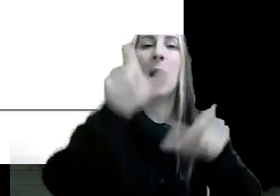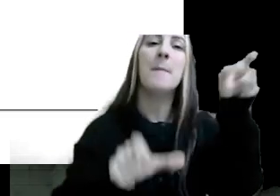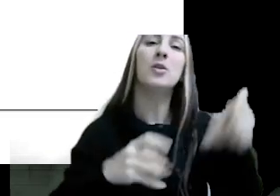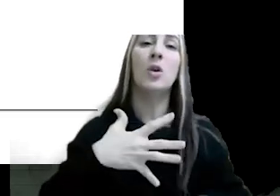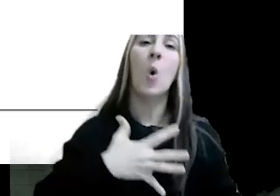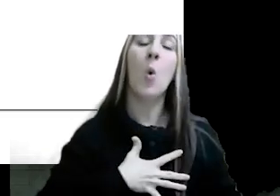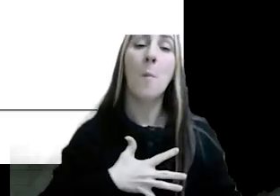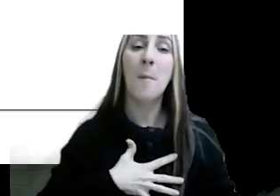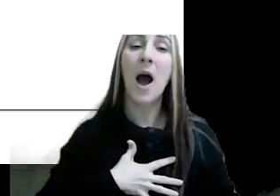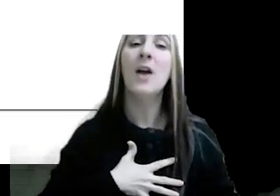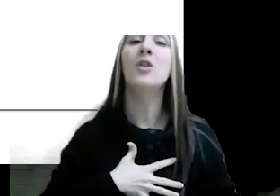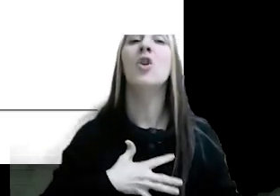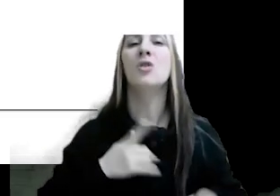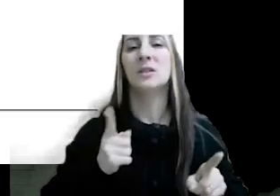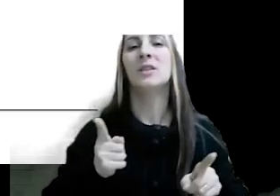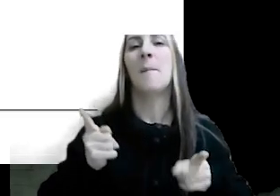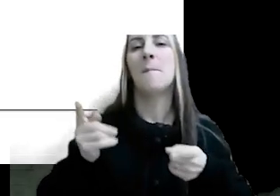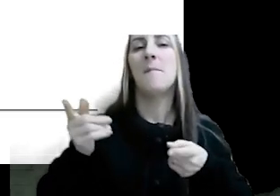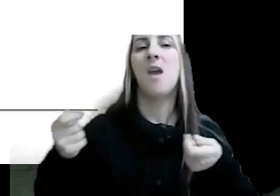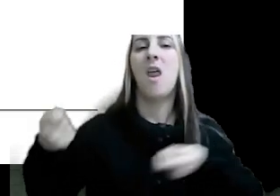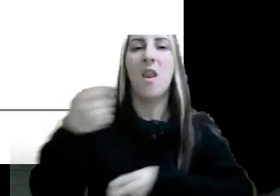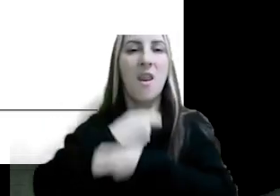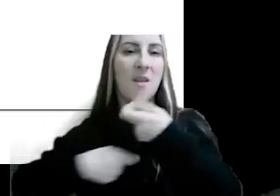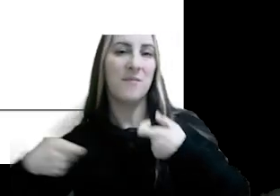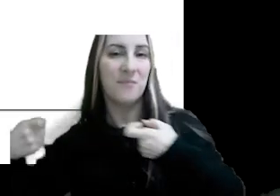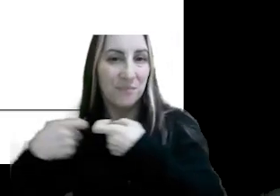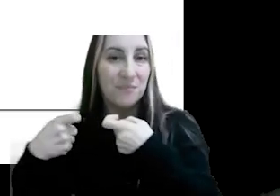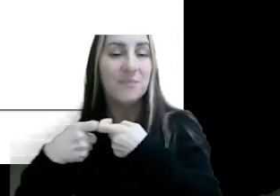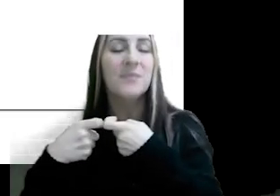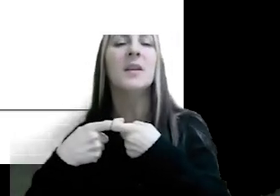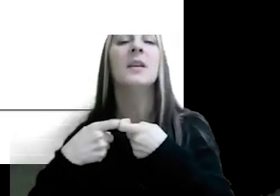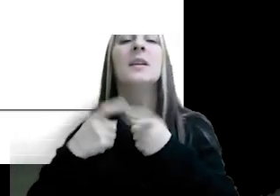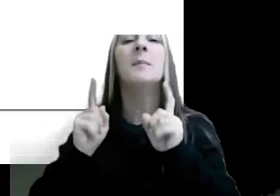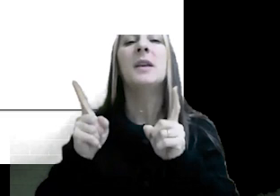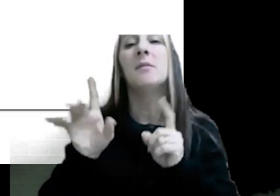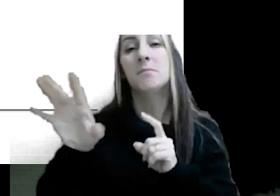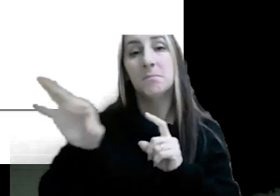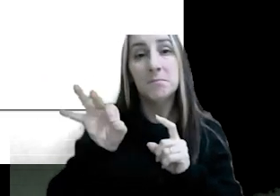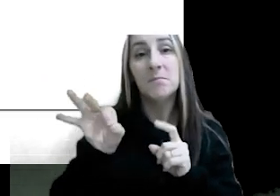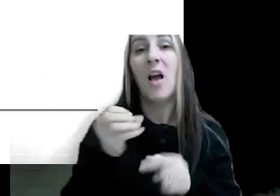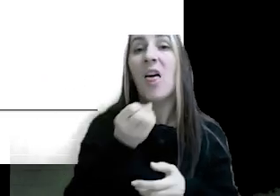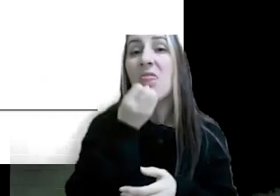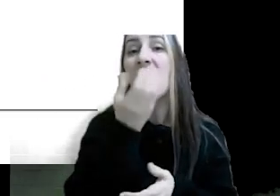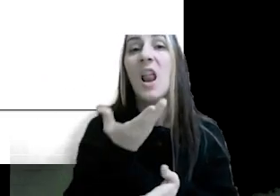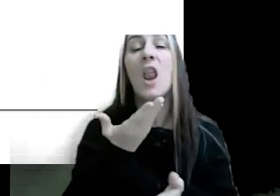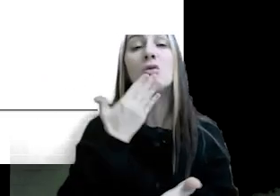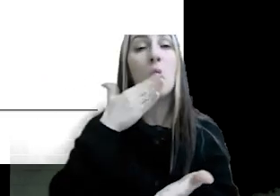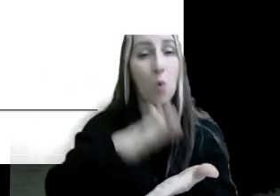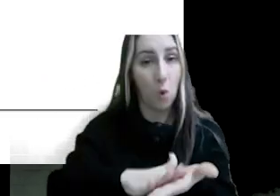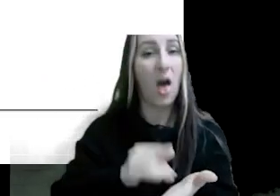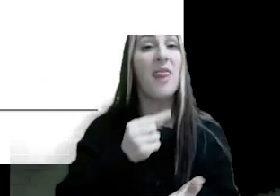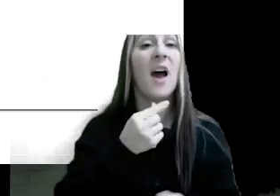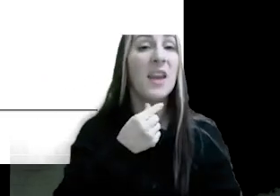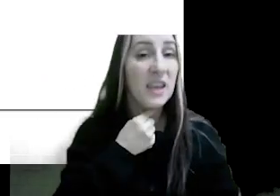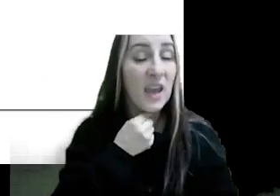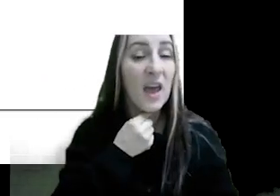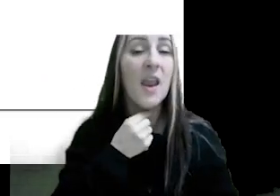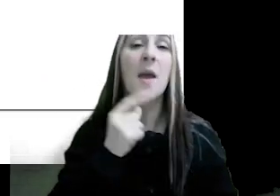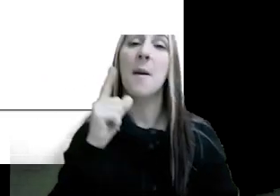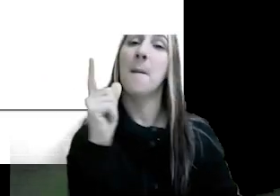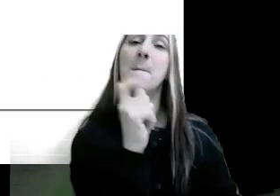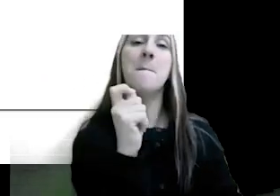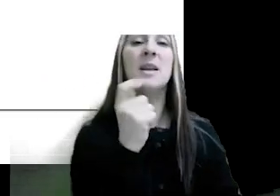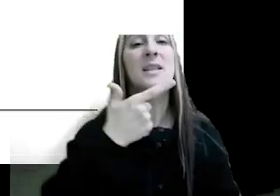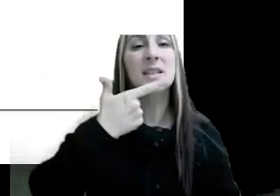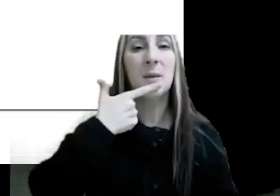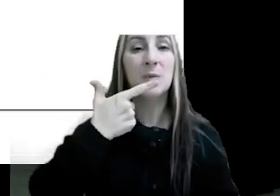y sucesiones indivisas que opten por presentar las declaraciones juradas durante el mes de